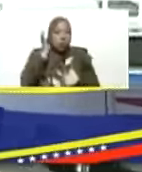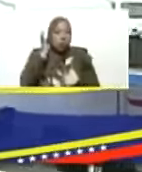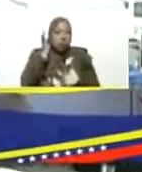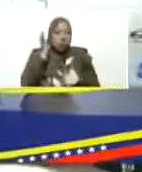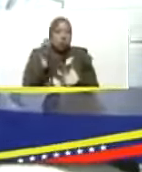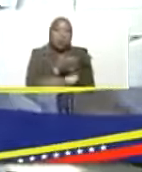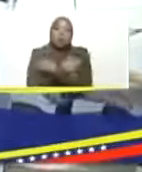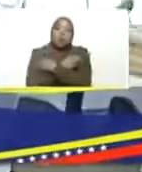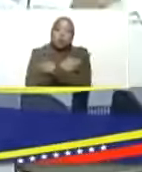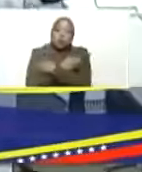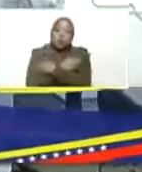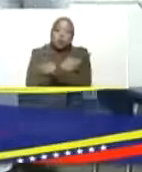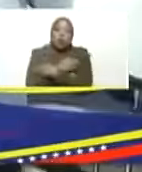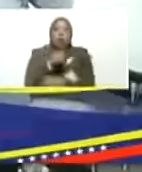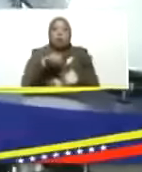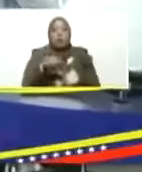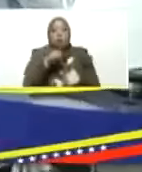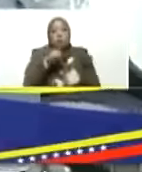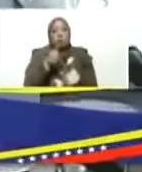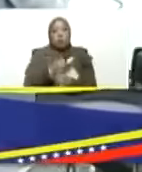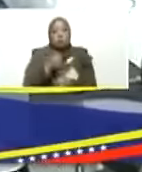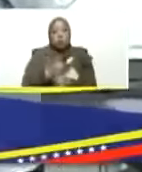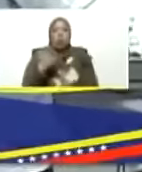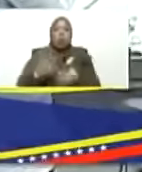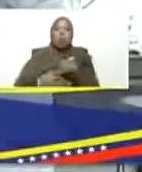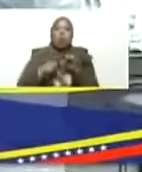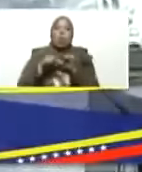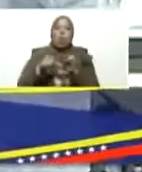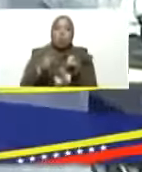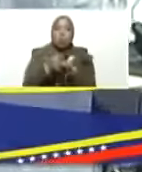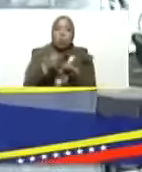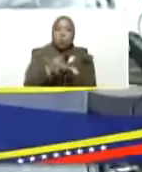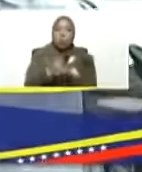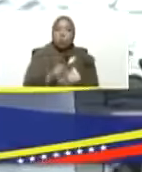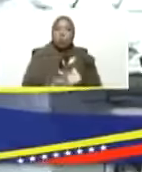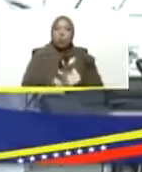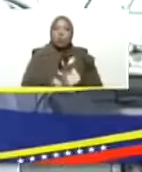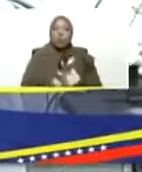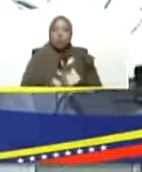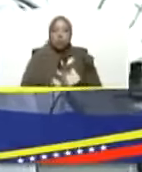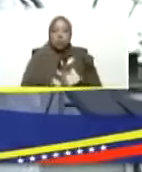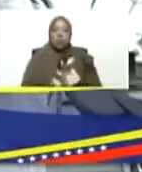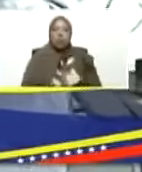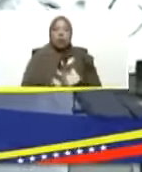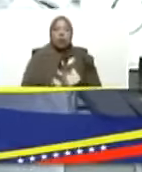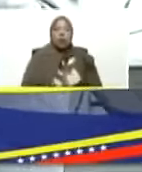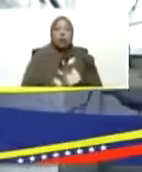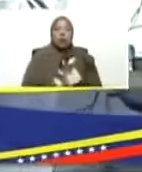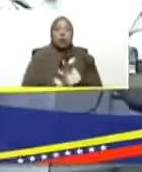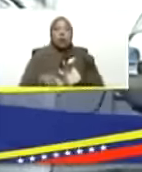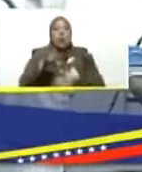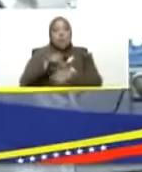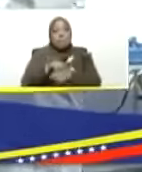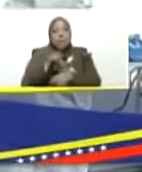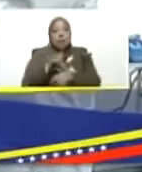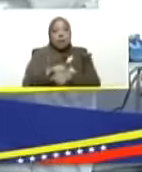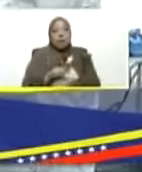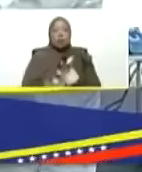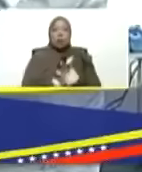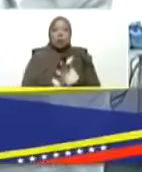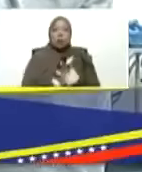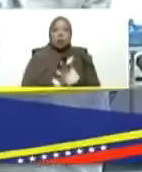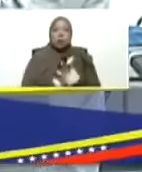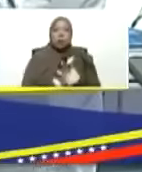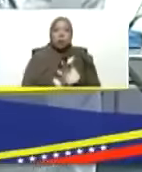los felicito por este quirófano, doctor Domínguez. Seguimos el paseo. Alfredo Hernández, ¿tú eres médico también?